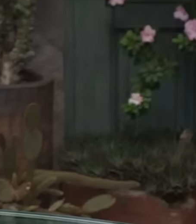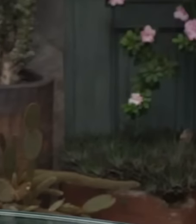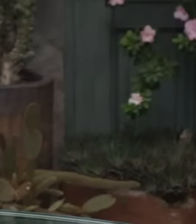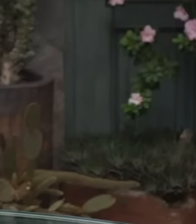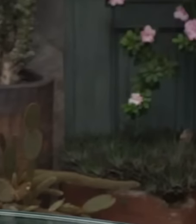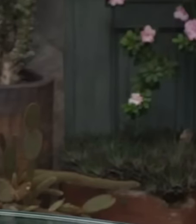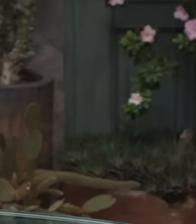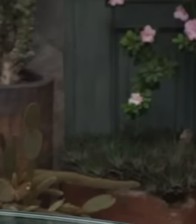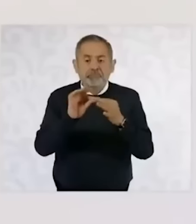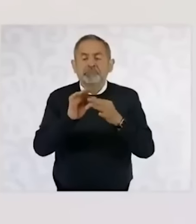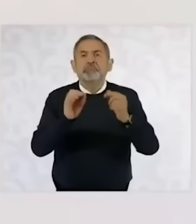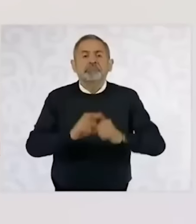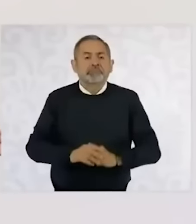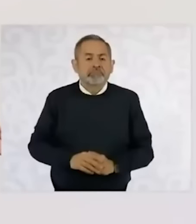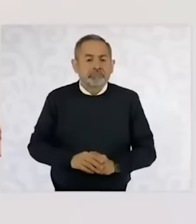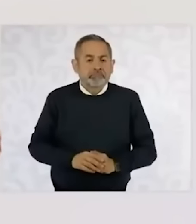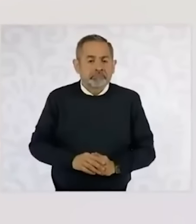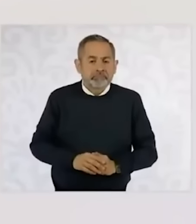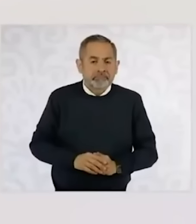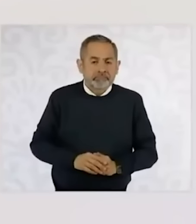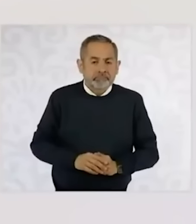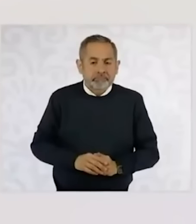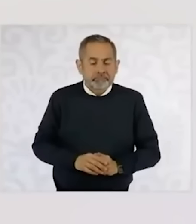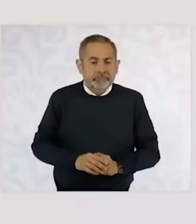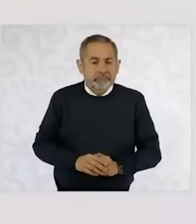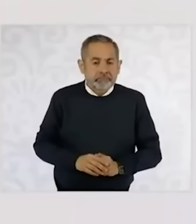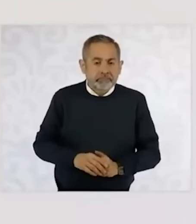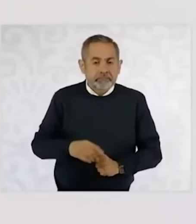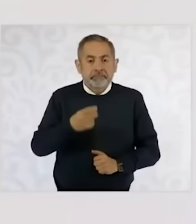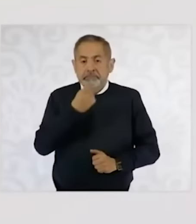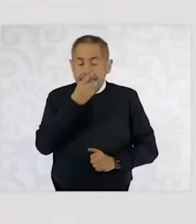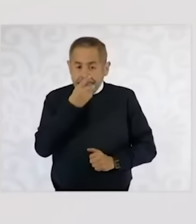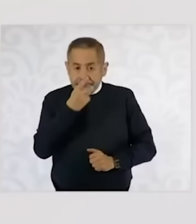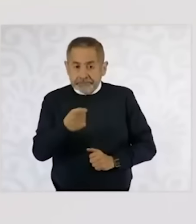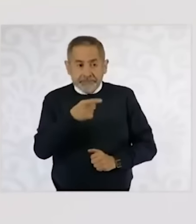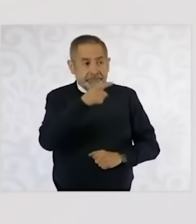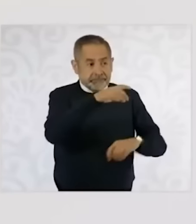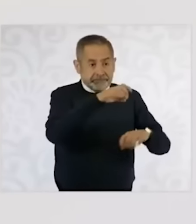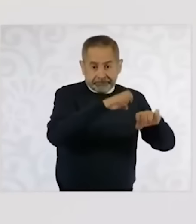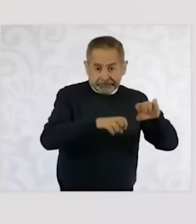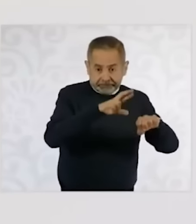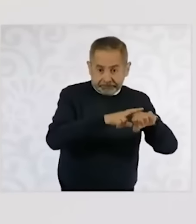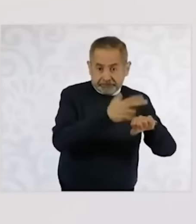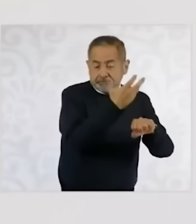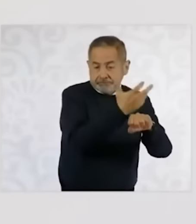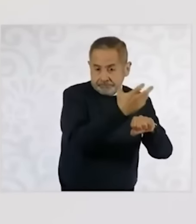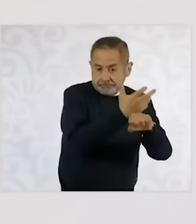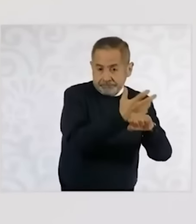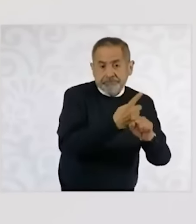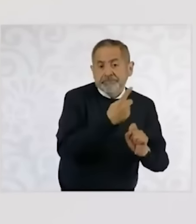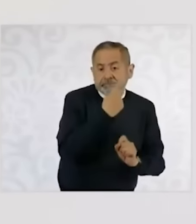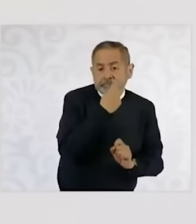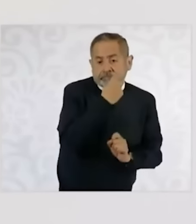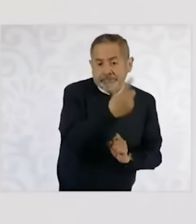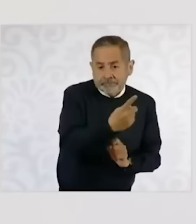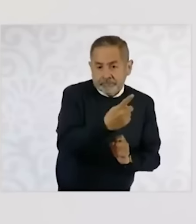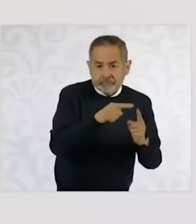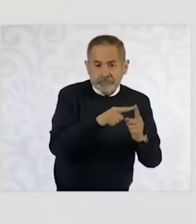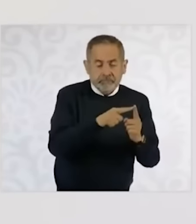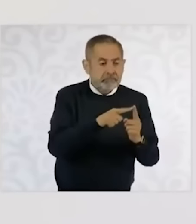Claudia. Hay diferencias entre lo que dice el embajador de Estados Unidos un